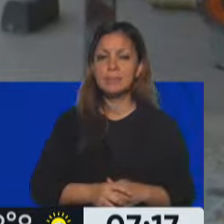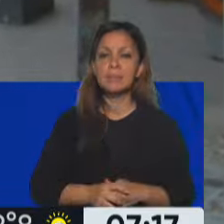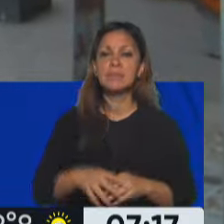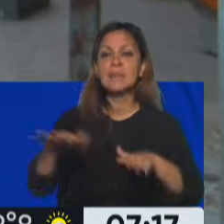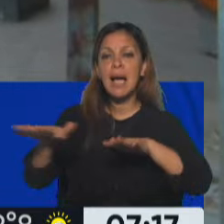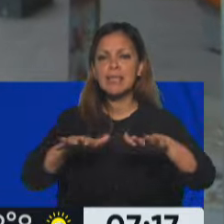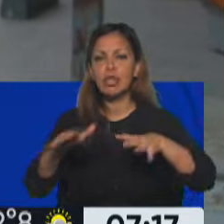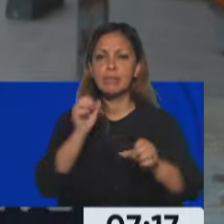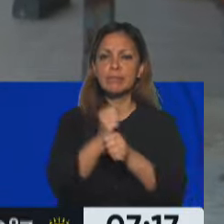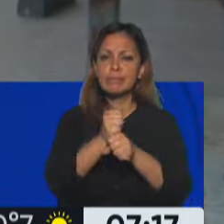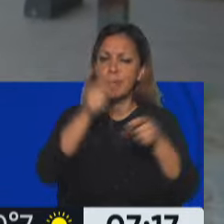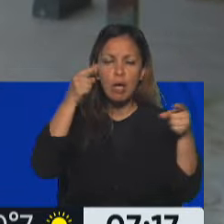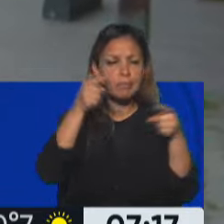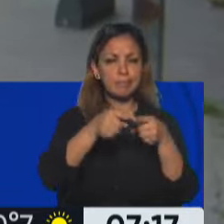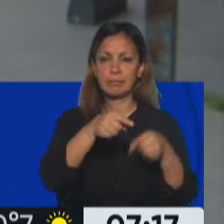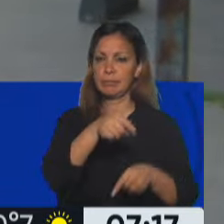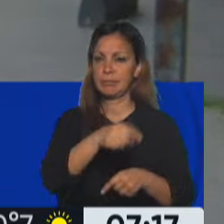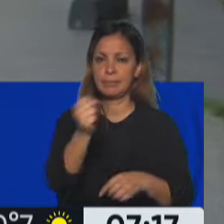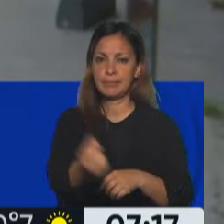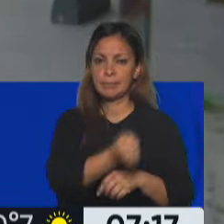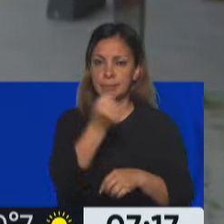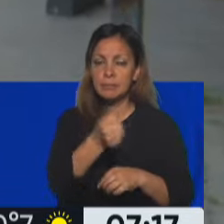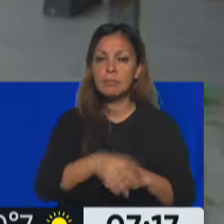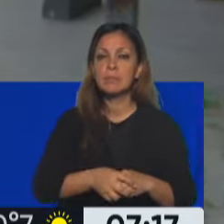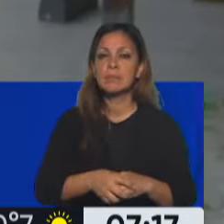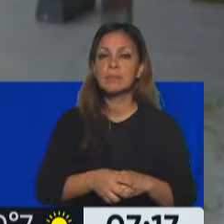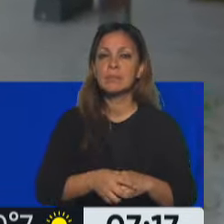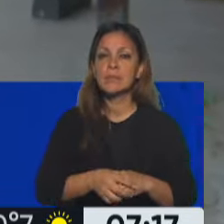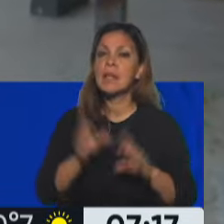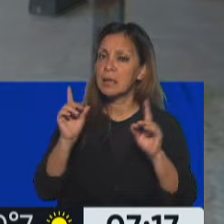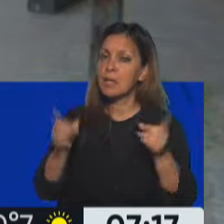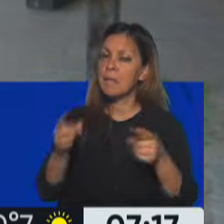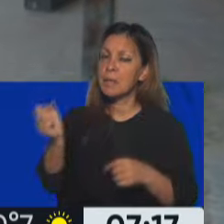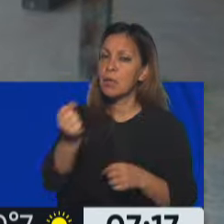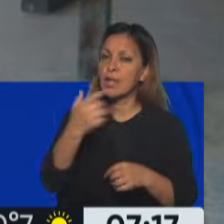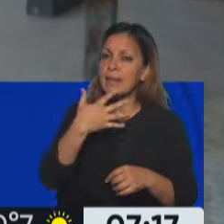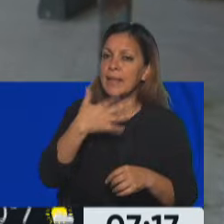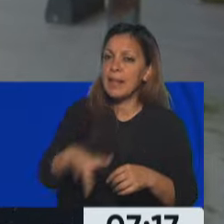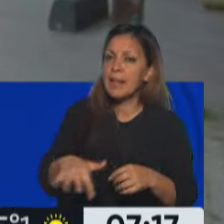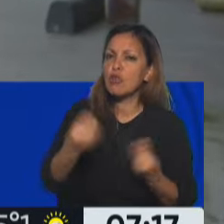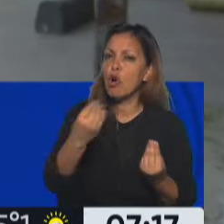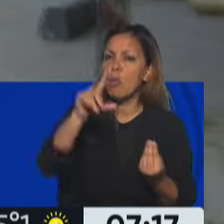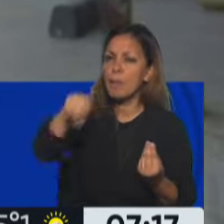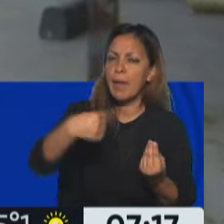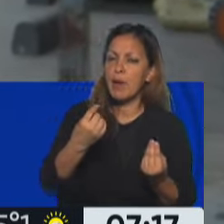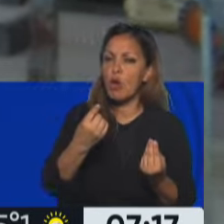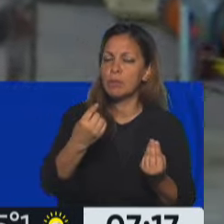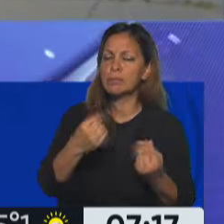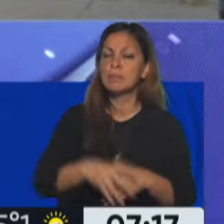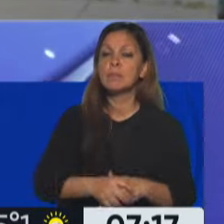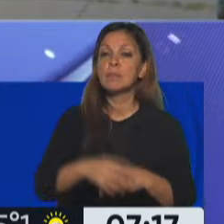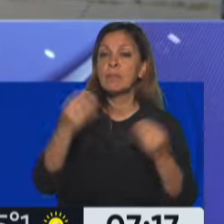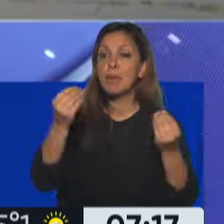hora son para eso. Y hay que entender la etimología del fenómeno, ¿no? Con el transcurso de las horas, no solamente se va